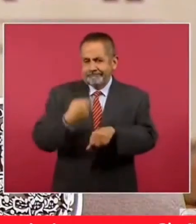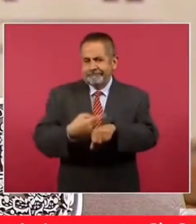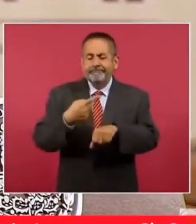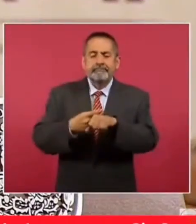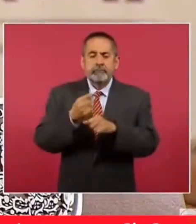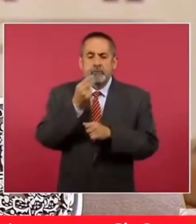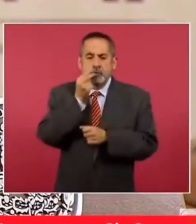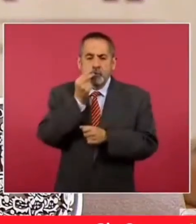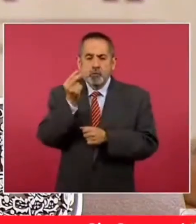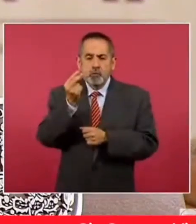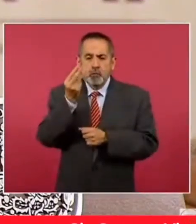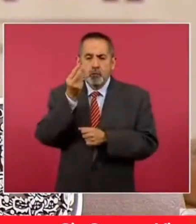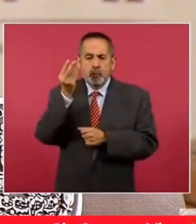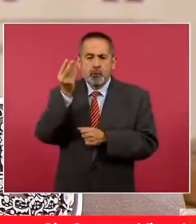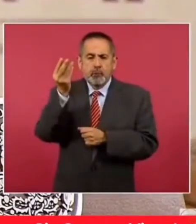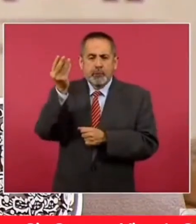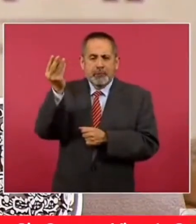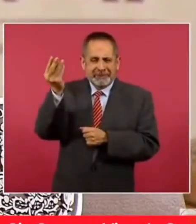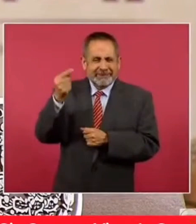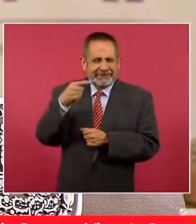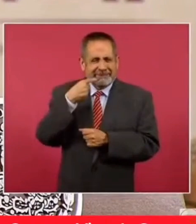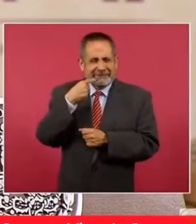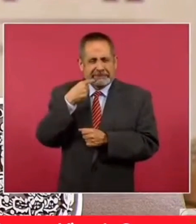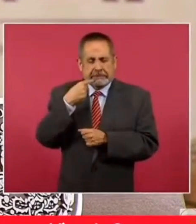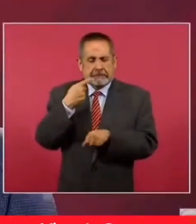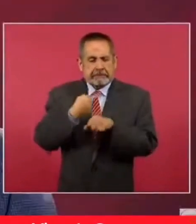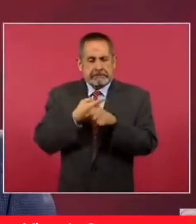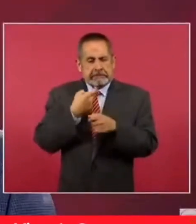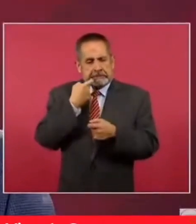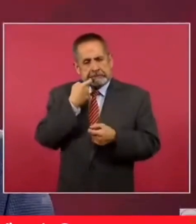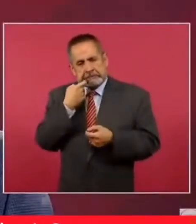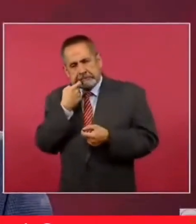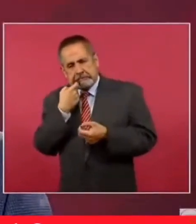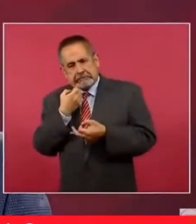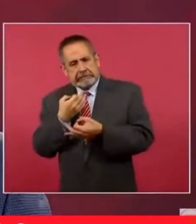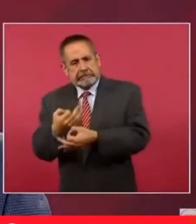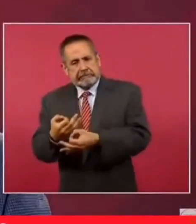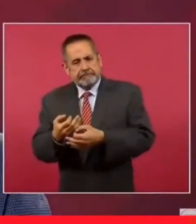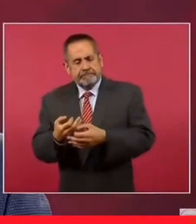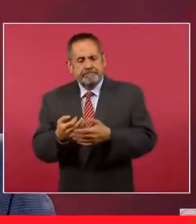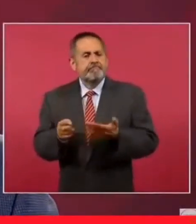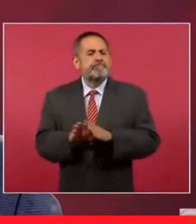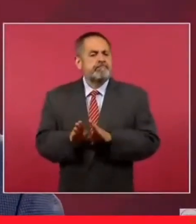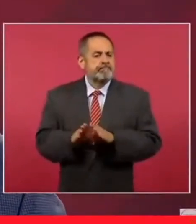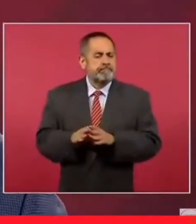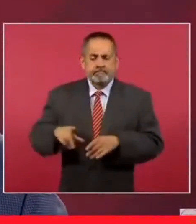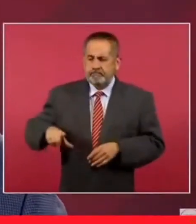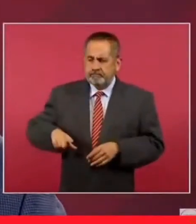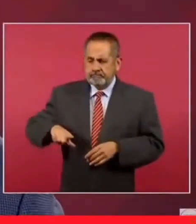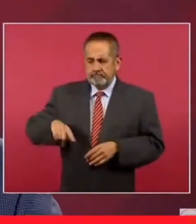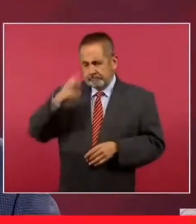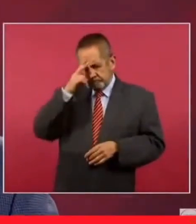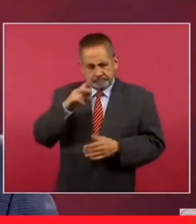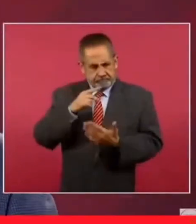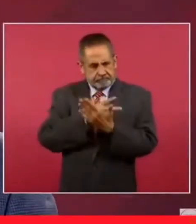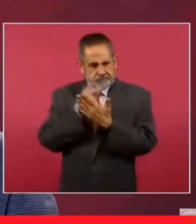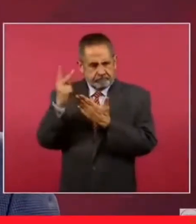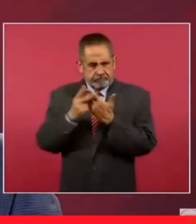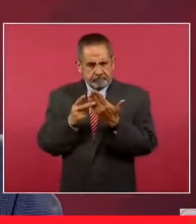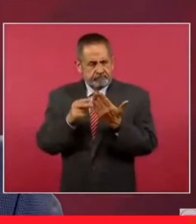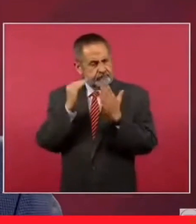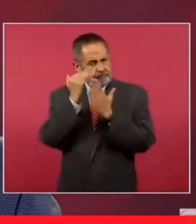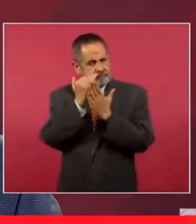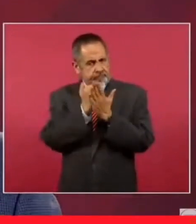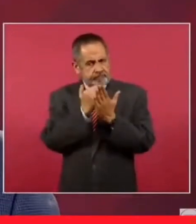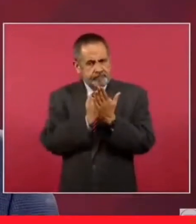vapeadores, así como la estrategia de prevención a las adicciones del Gobierno de México. Esta mañana presentaremos